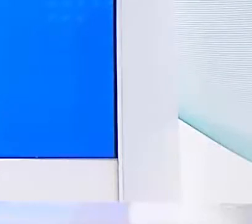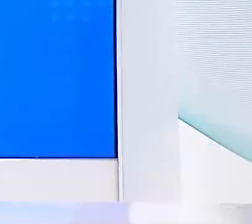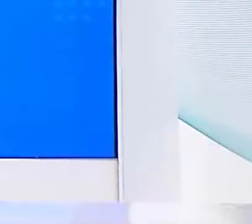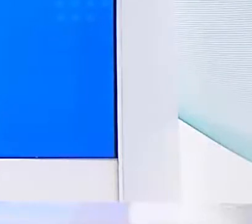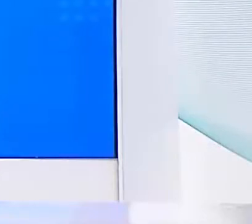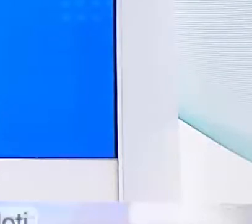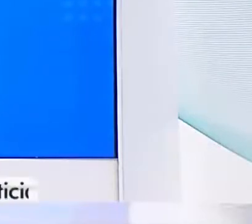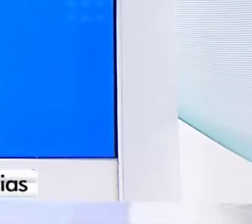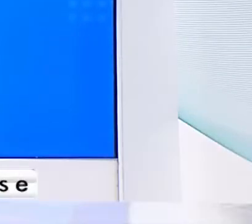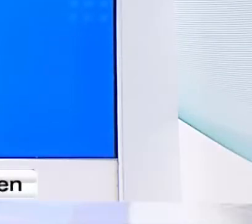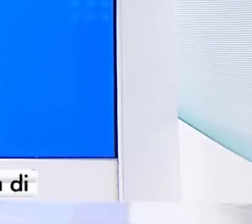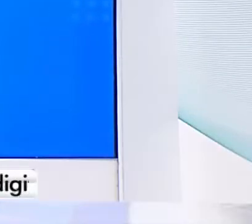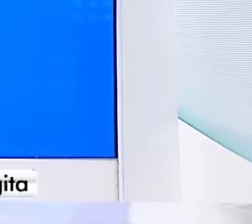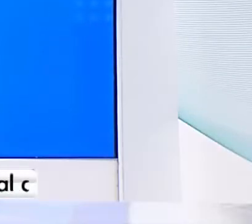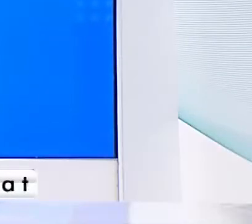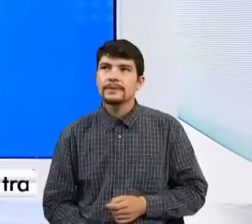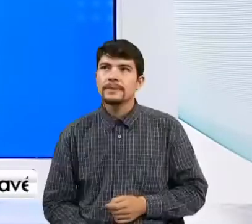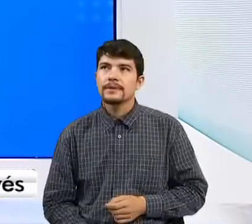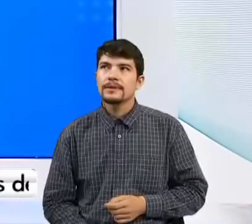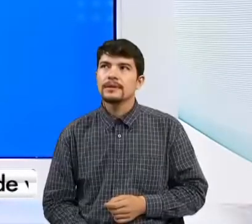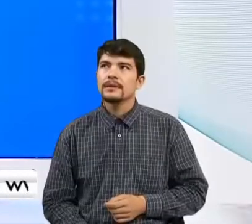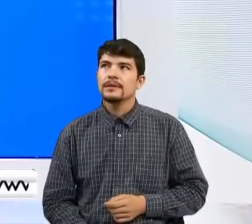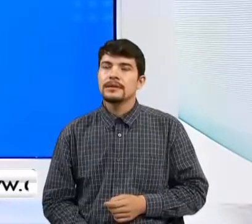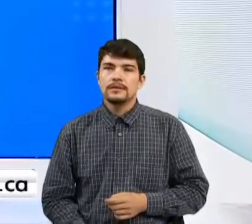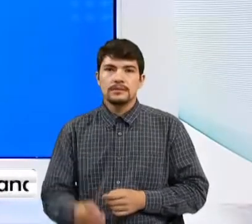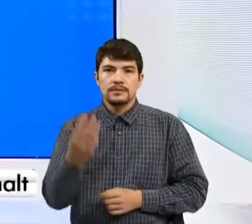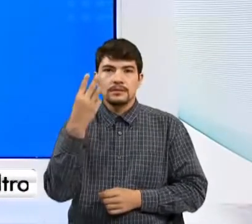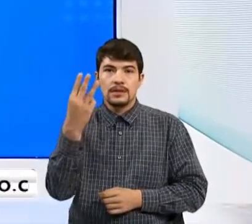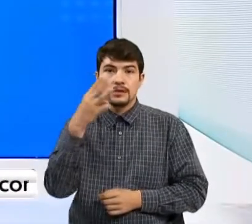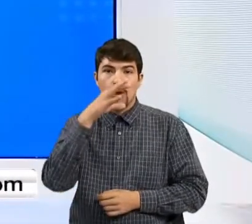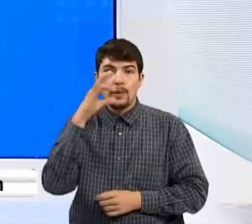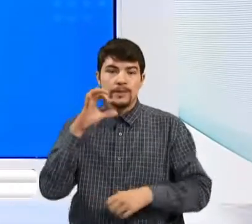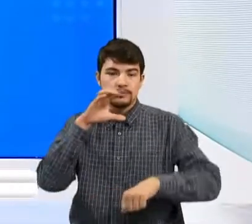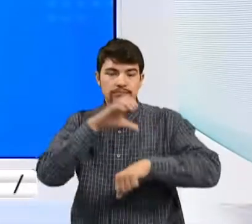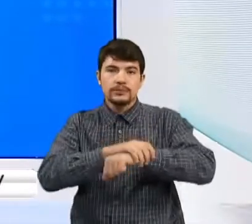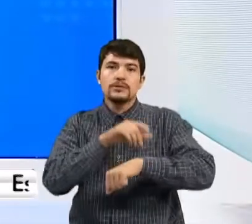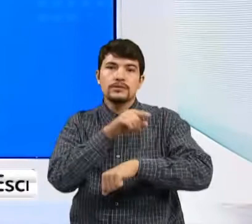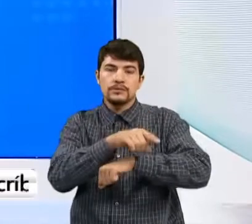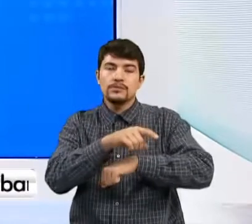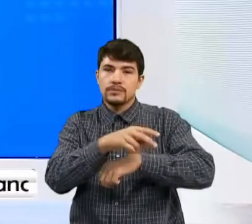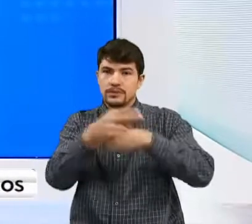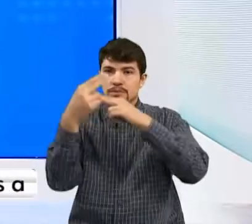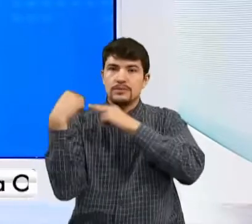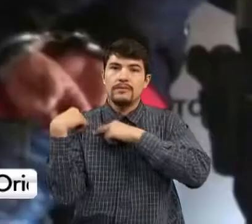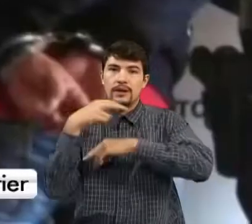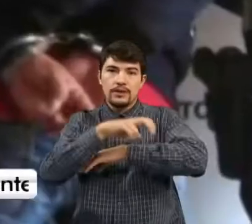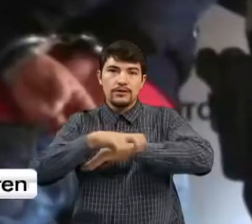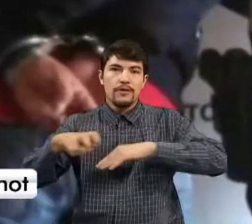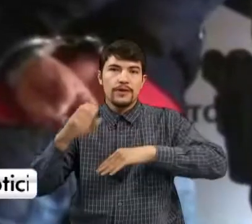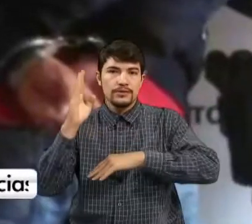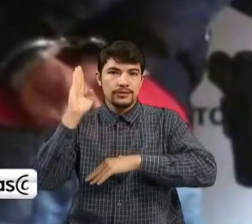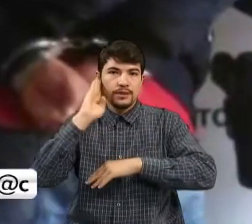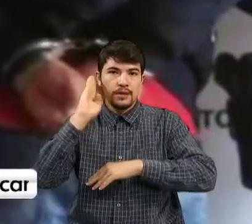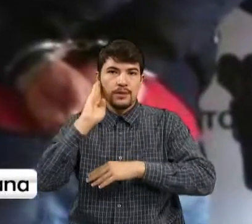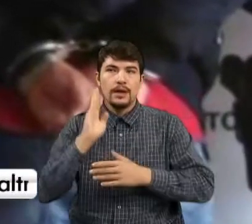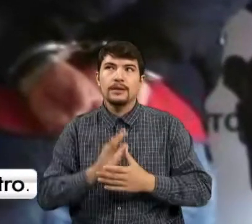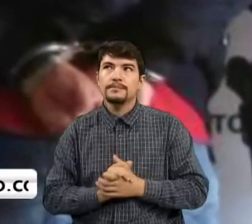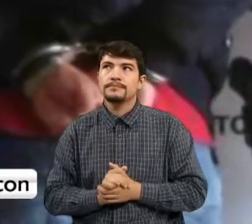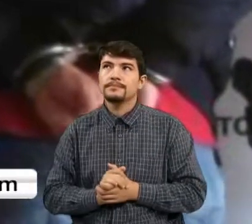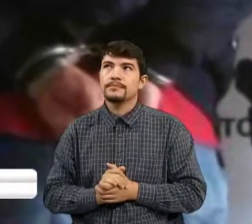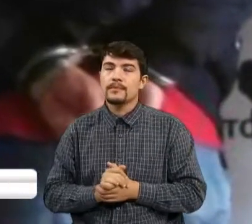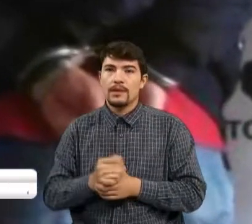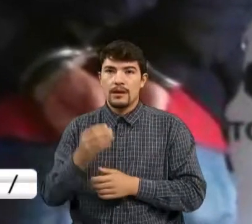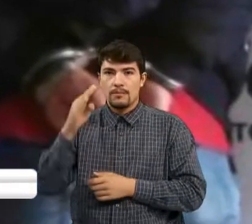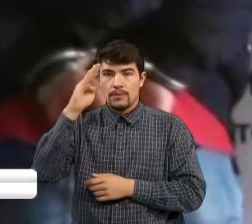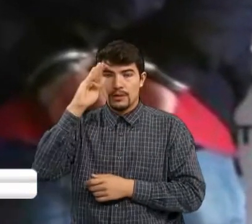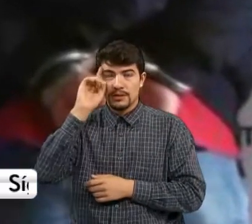tres hombres fueron detenidos a la policía nacional al parecer son responsables del hurto a celulares la policía